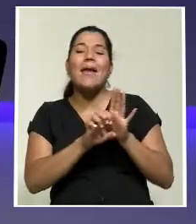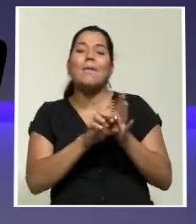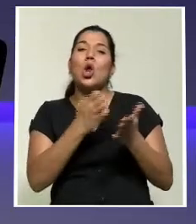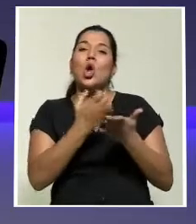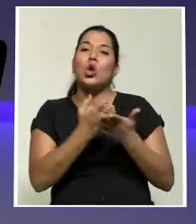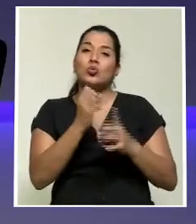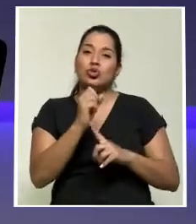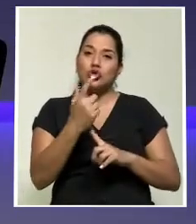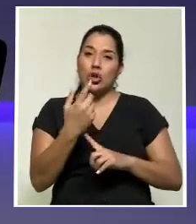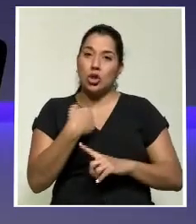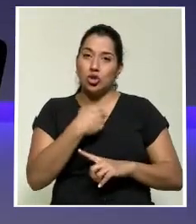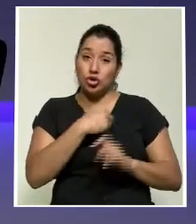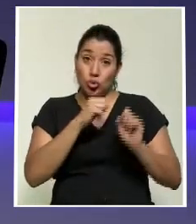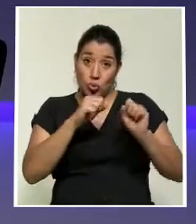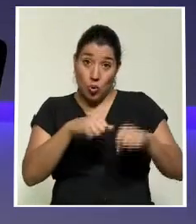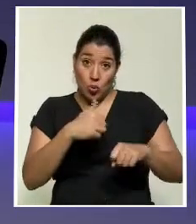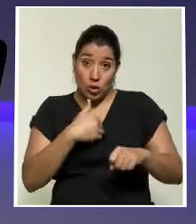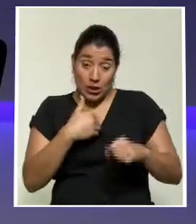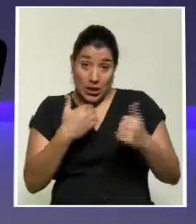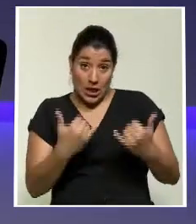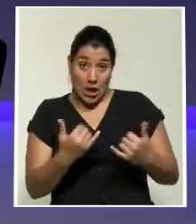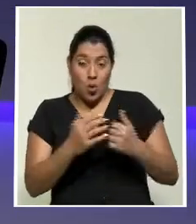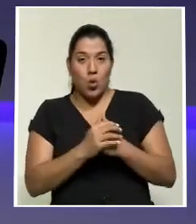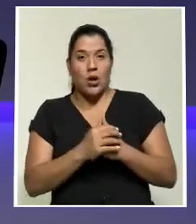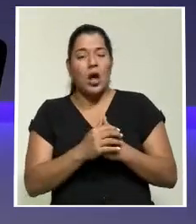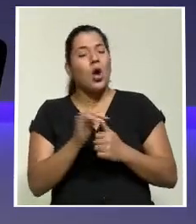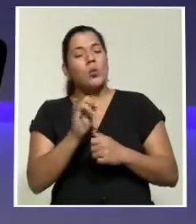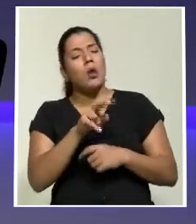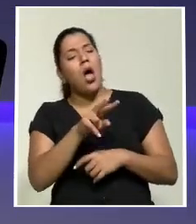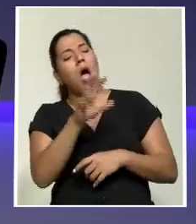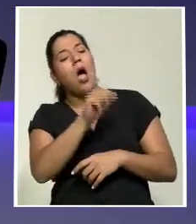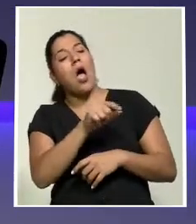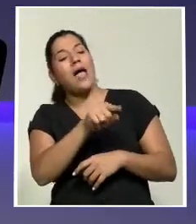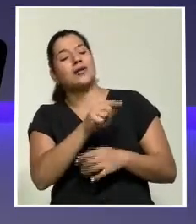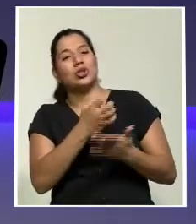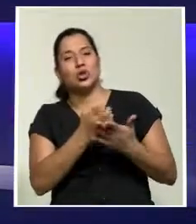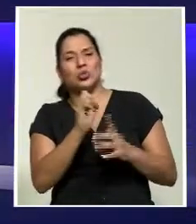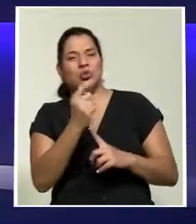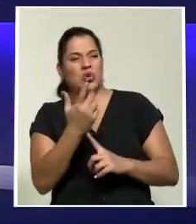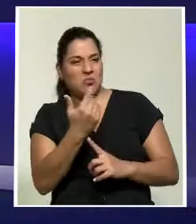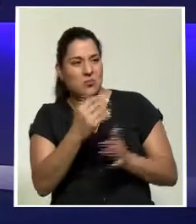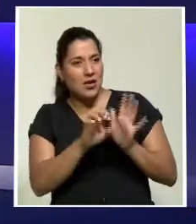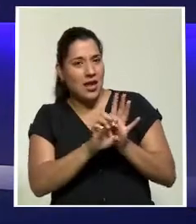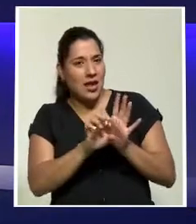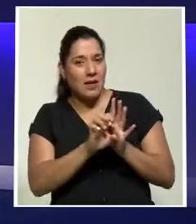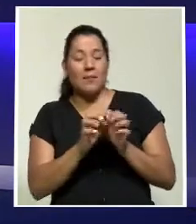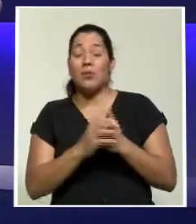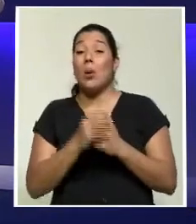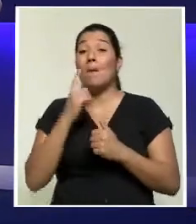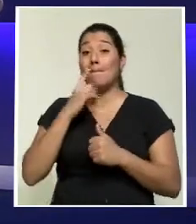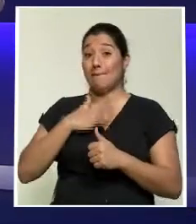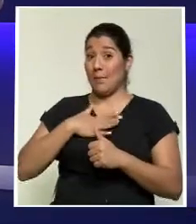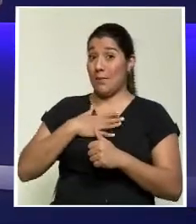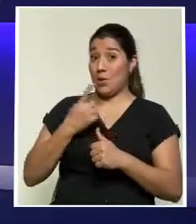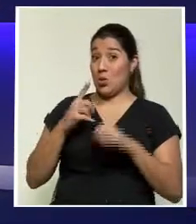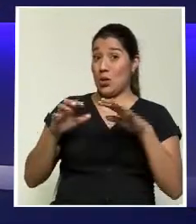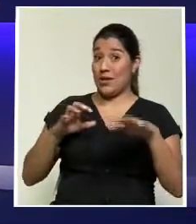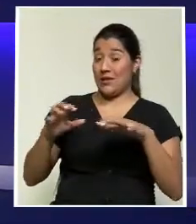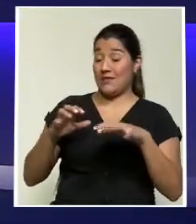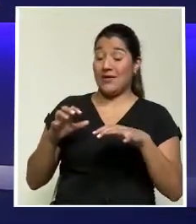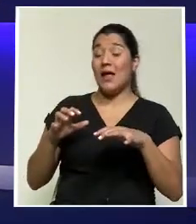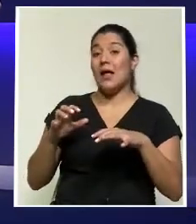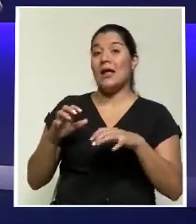podríamos tener ahí a la mano que uno dice, bueno, esto es economía social? Bueno, para mí una de las actividades principales de la economía